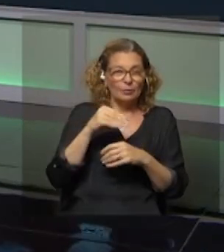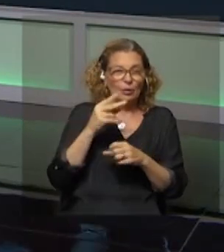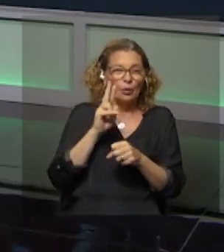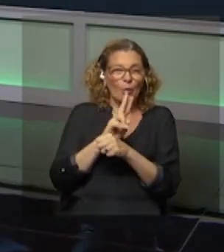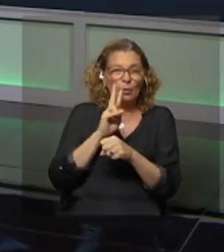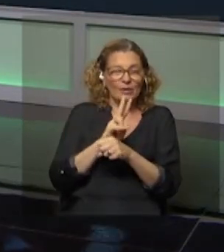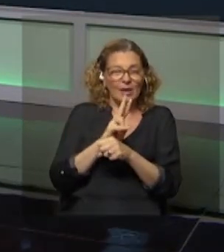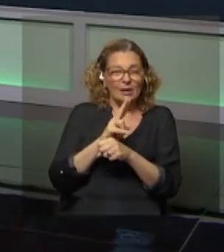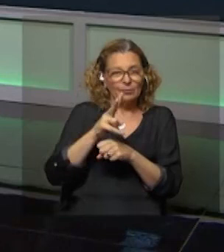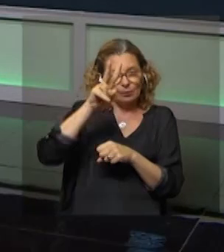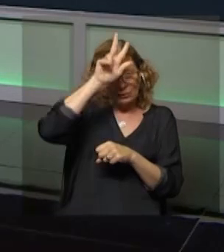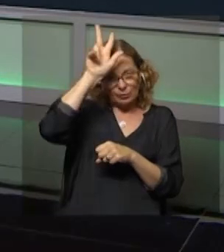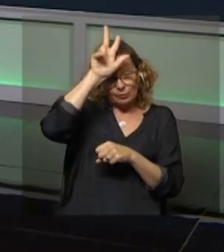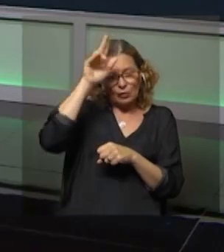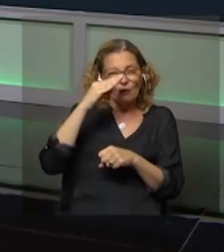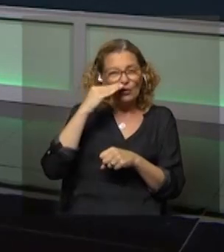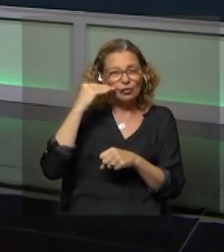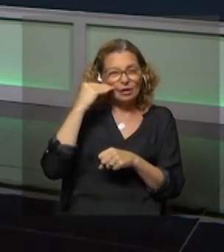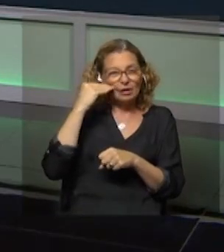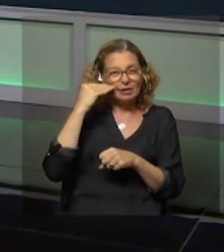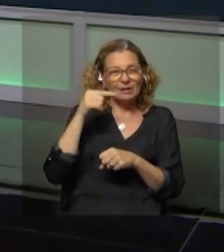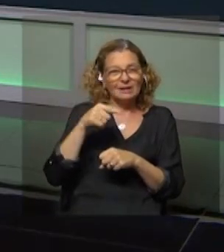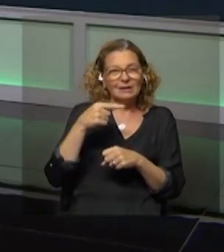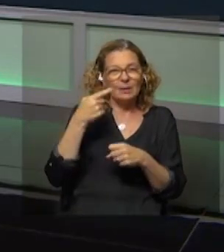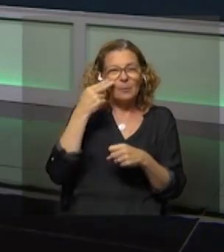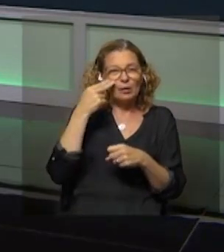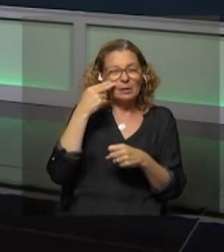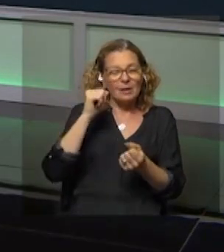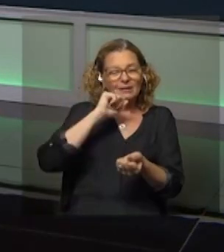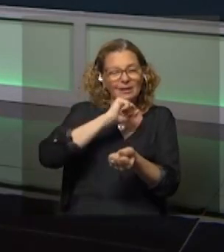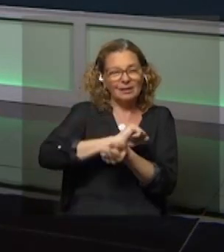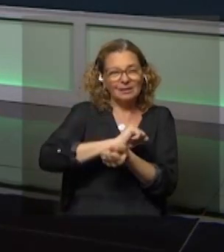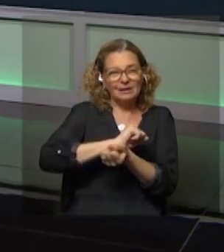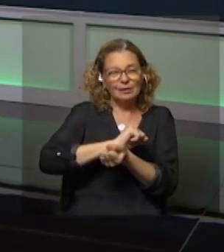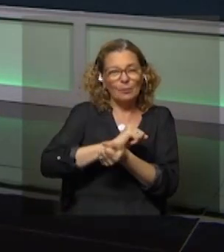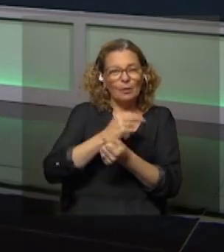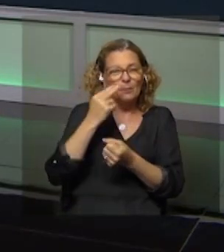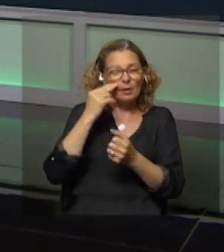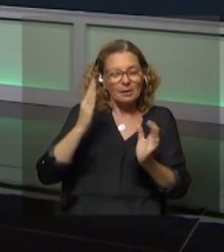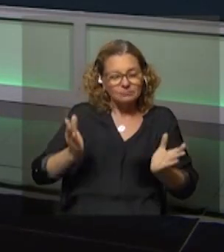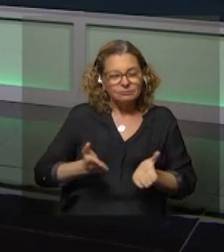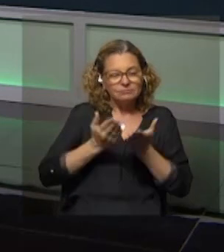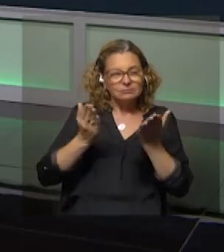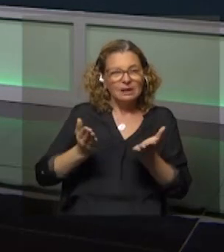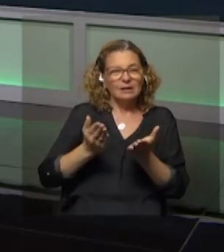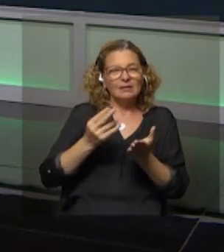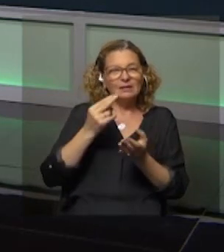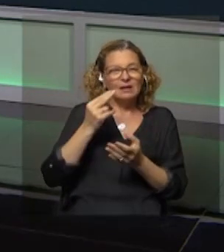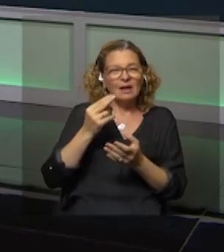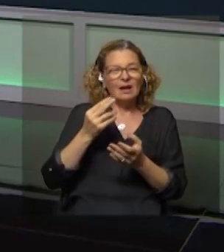de un cacique indígena bolsonarista que está acusado y detenido por incitar a la desestabilización